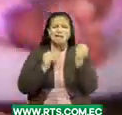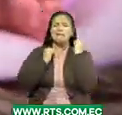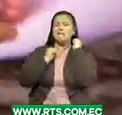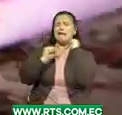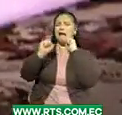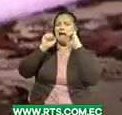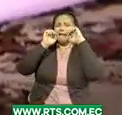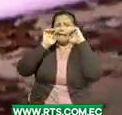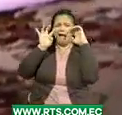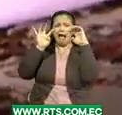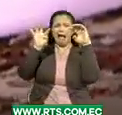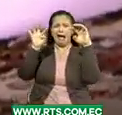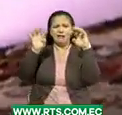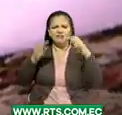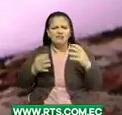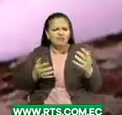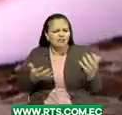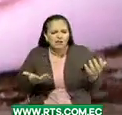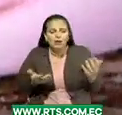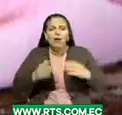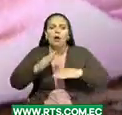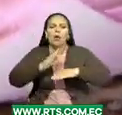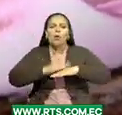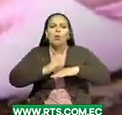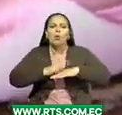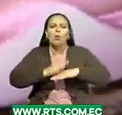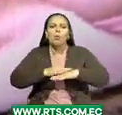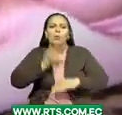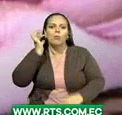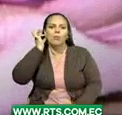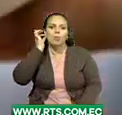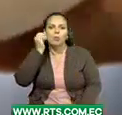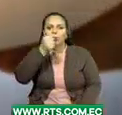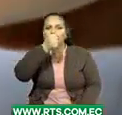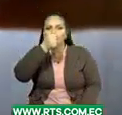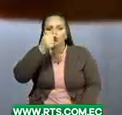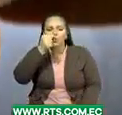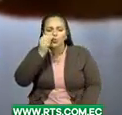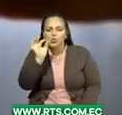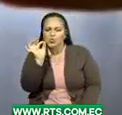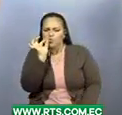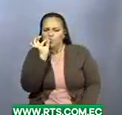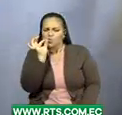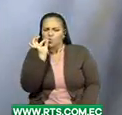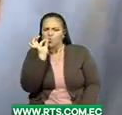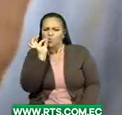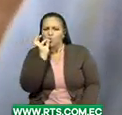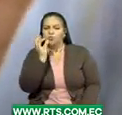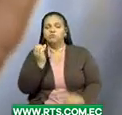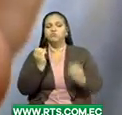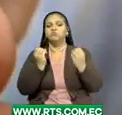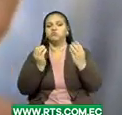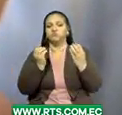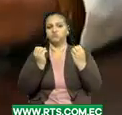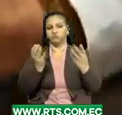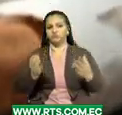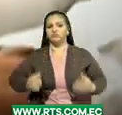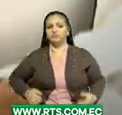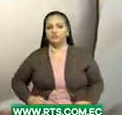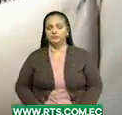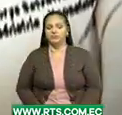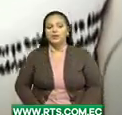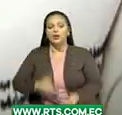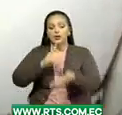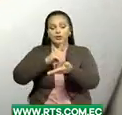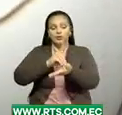abstinencia. Algunos neonatos enfrentan esta terrible circunstancia con múltiples efectos negativos, como lo explica la doctora